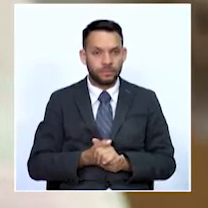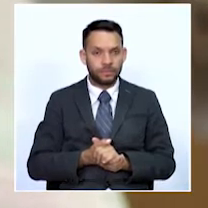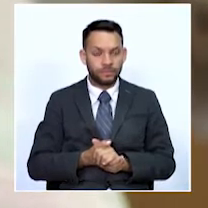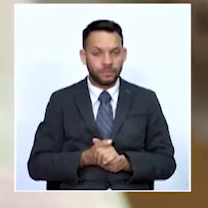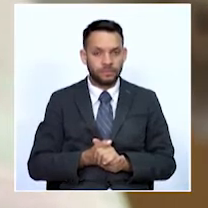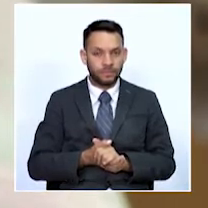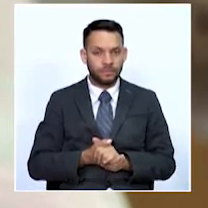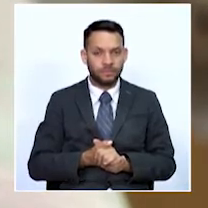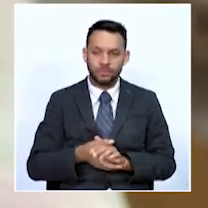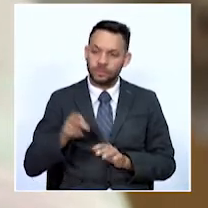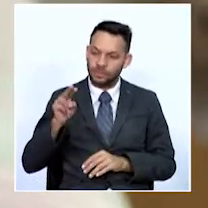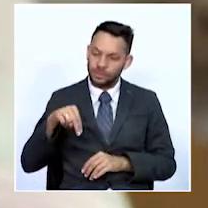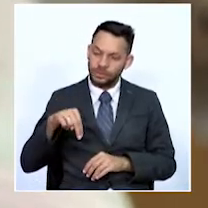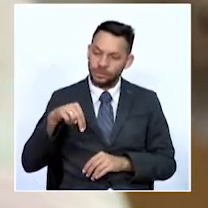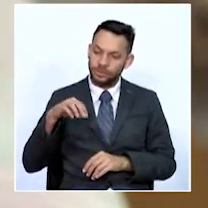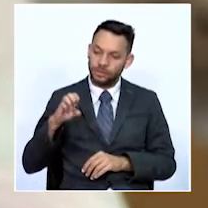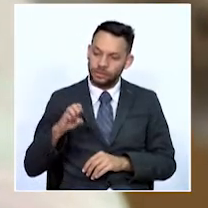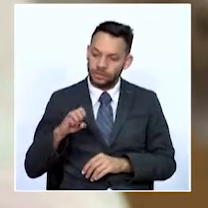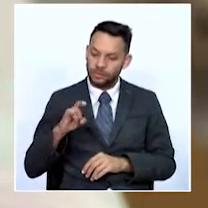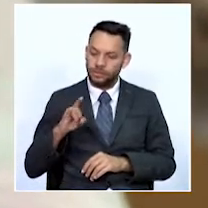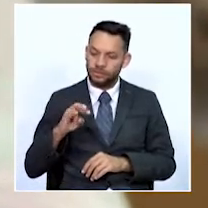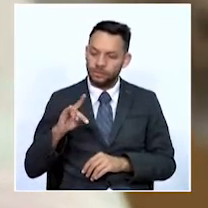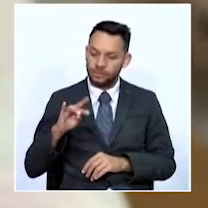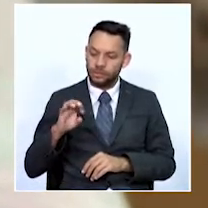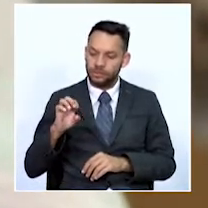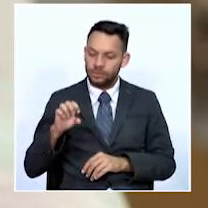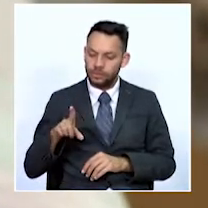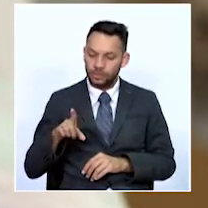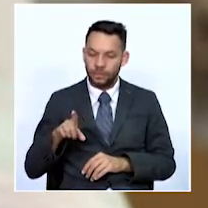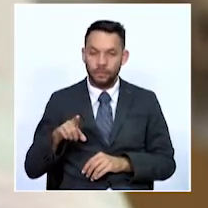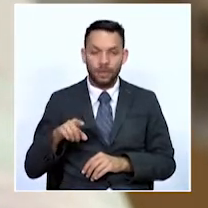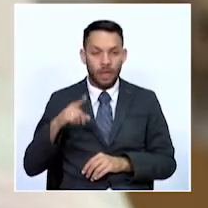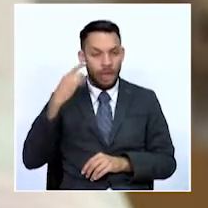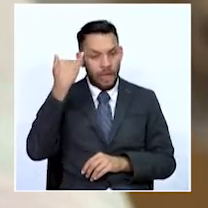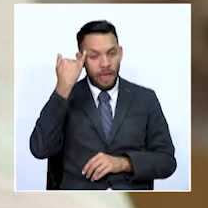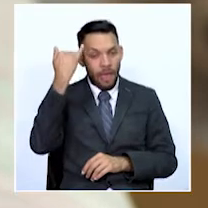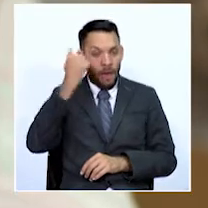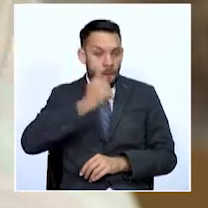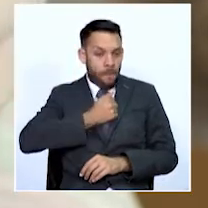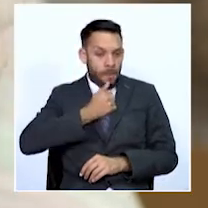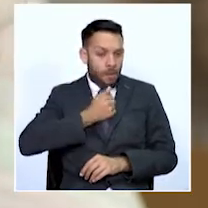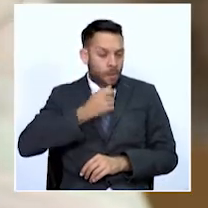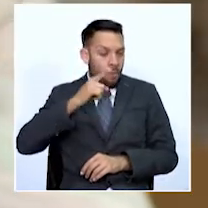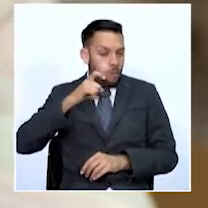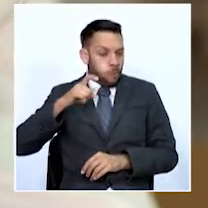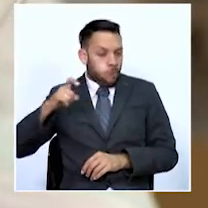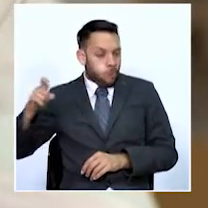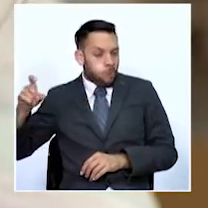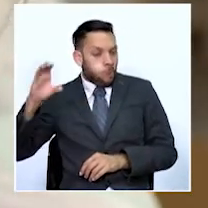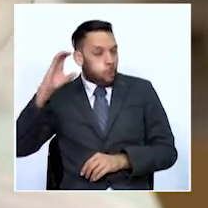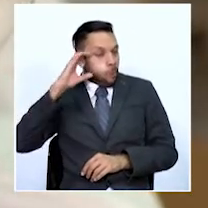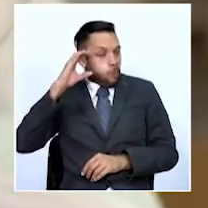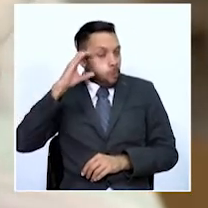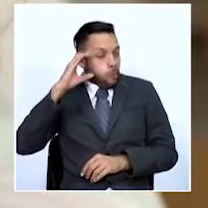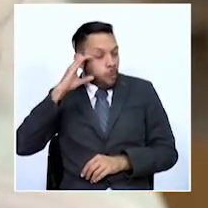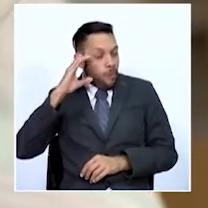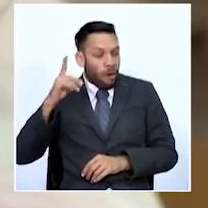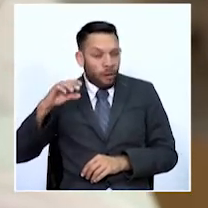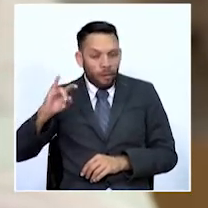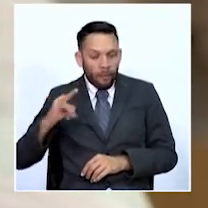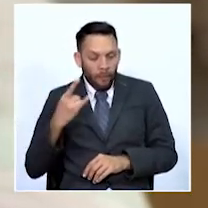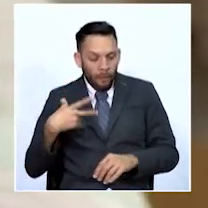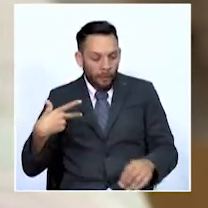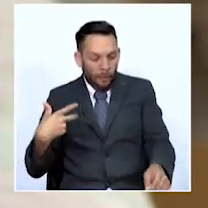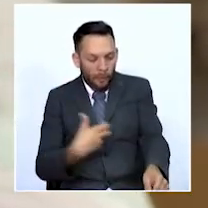La terapia neural. Esto es. No es medicina alternativa, no es acupuntura, no es una